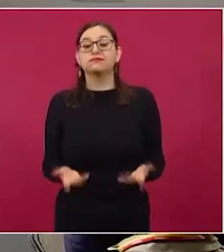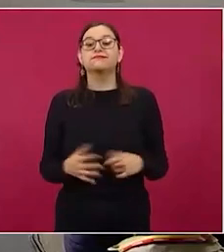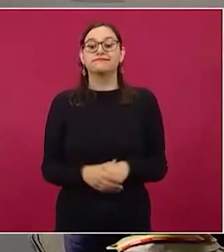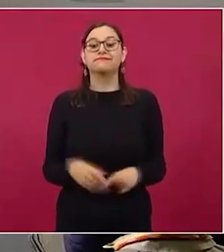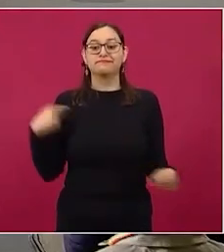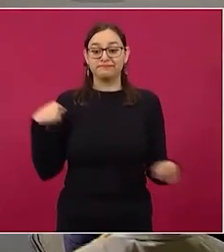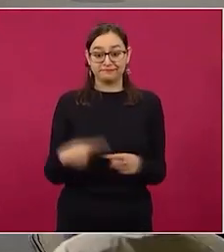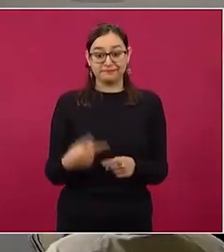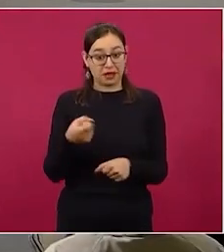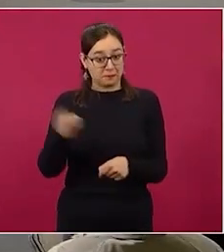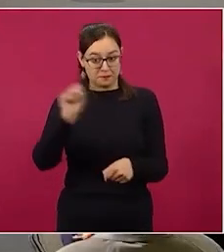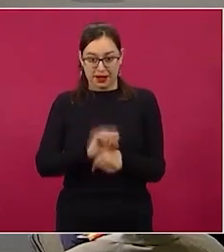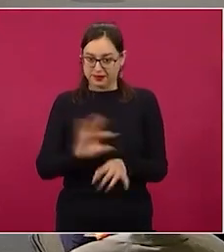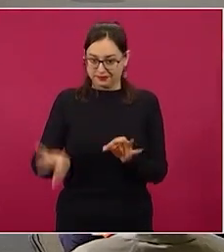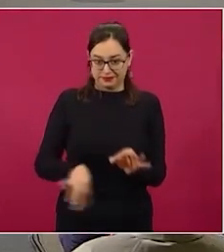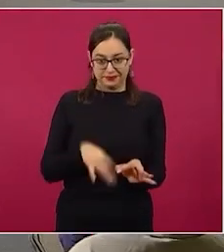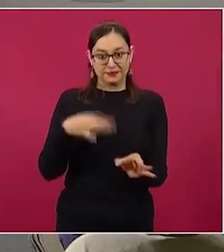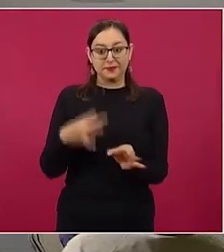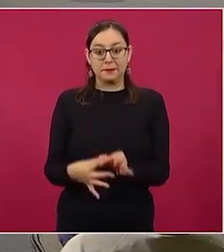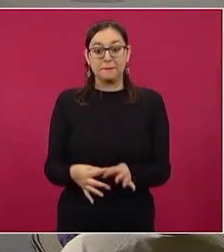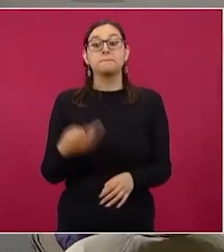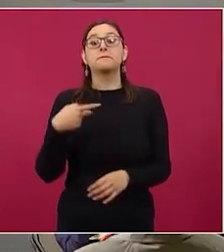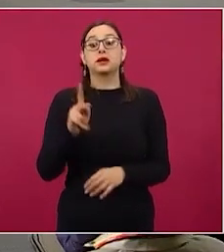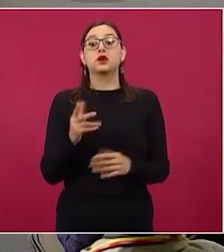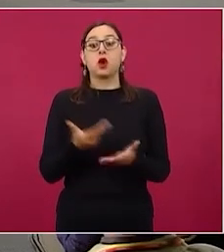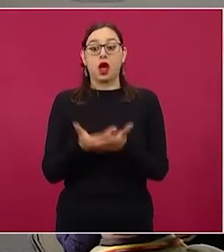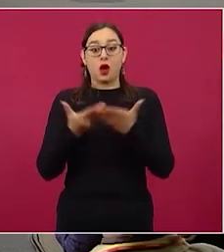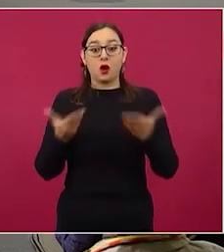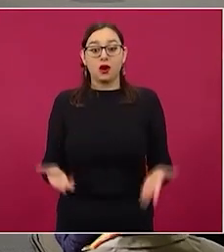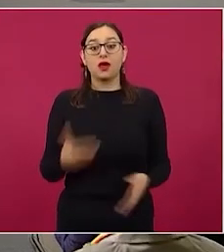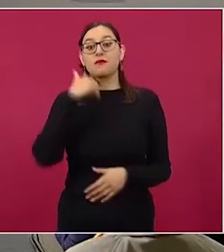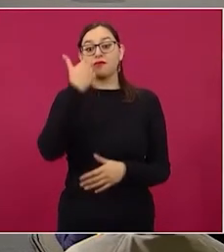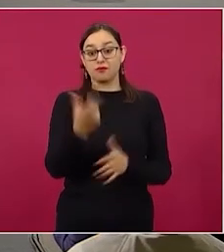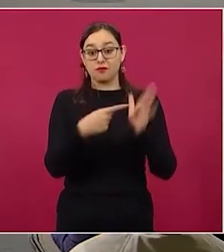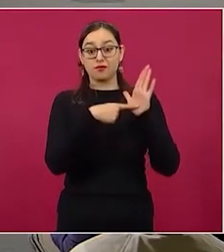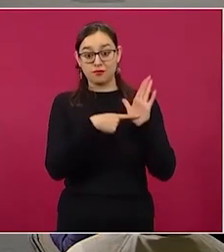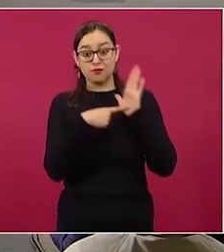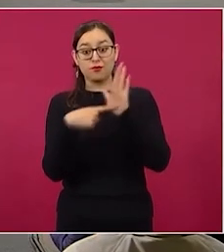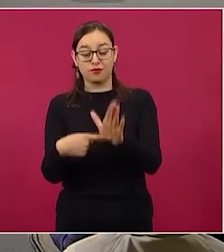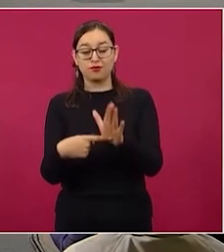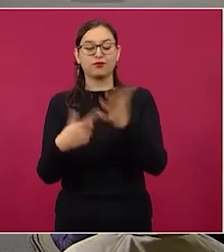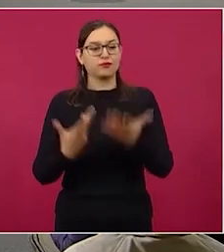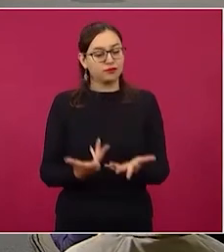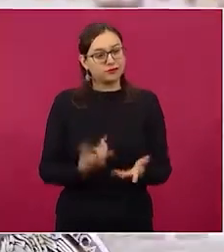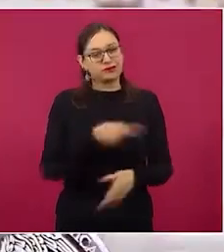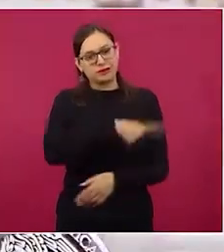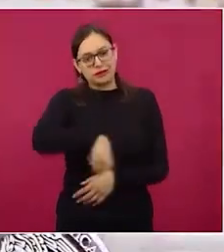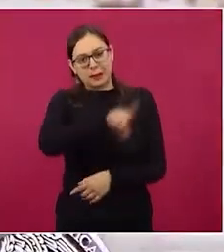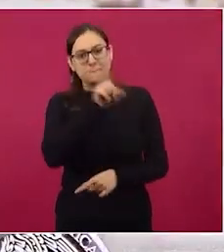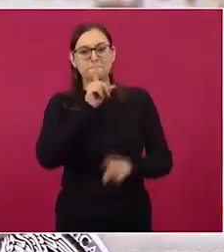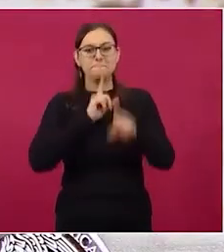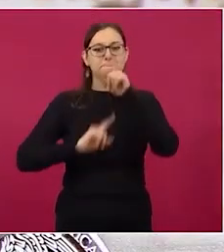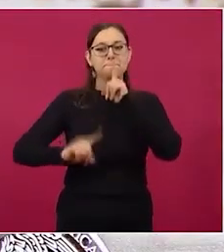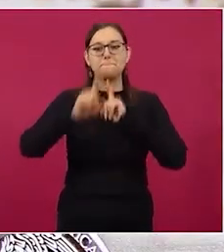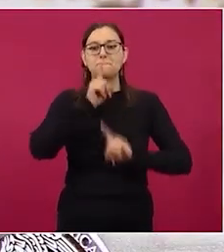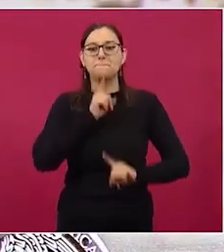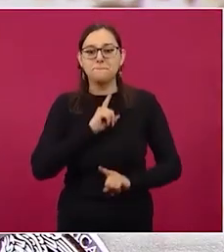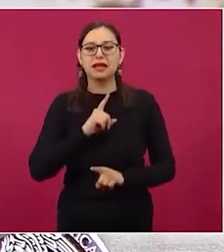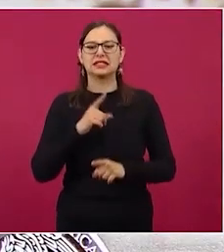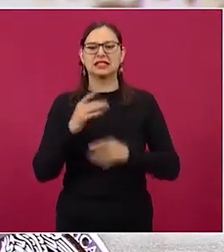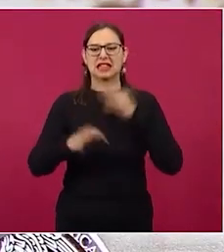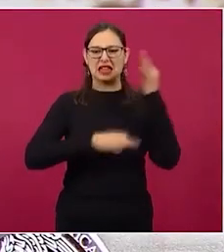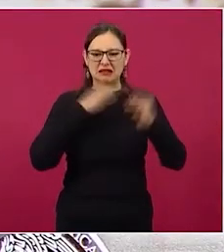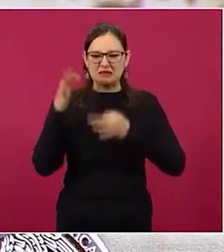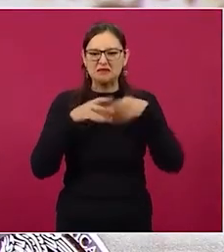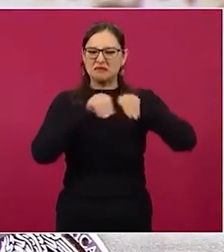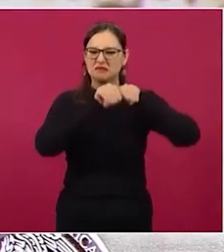Pero si me lo permite, queremos mostrar que a pesar de todas las mentiras, queremos que